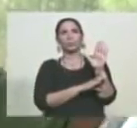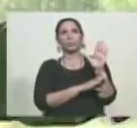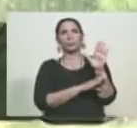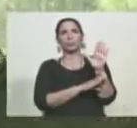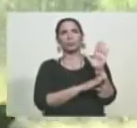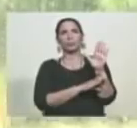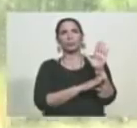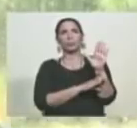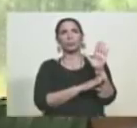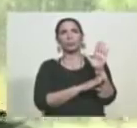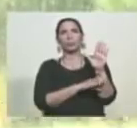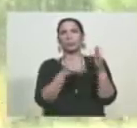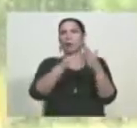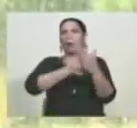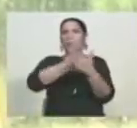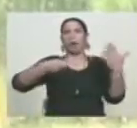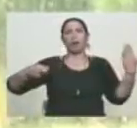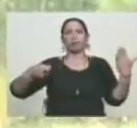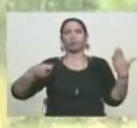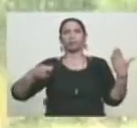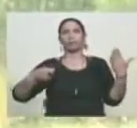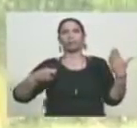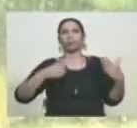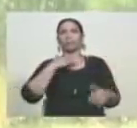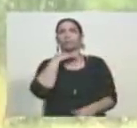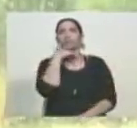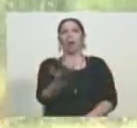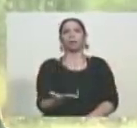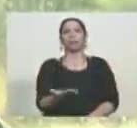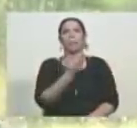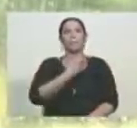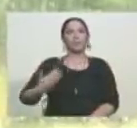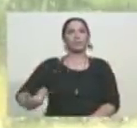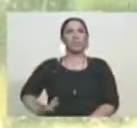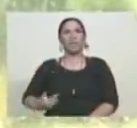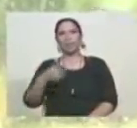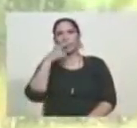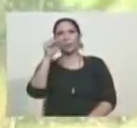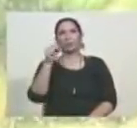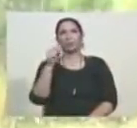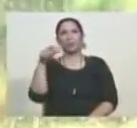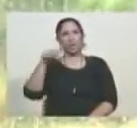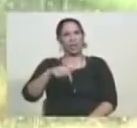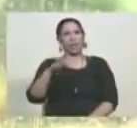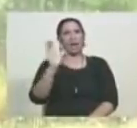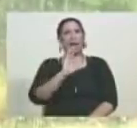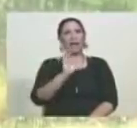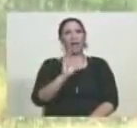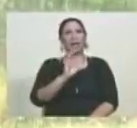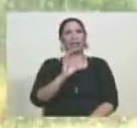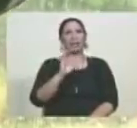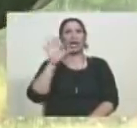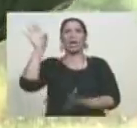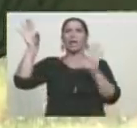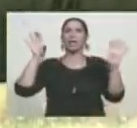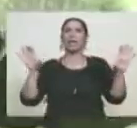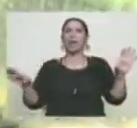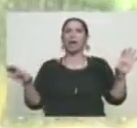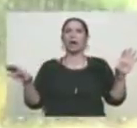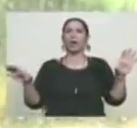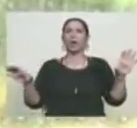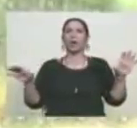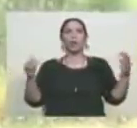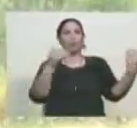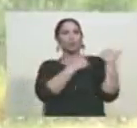hay que extinguirla, pues, no sirve. Y que el presidente Nicolás Maduro manda aquí en Caracas, porque en los estados ellos se creen